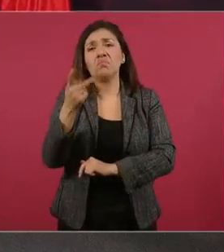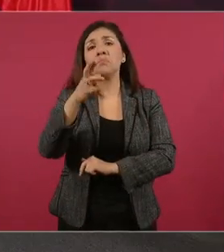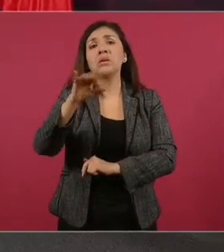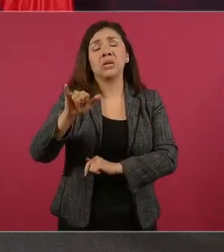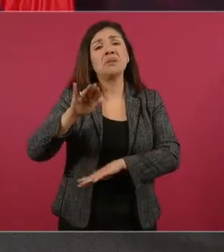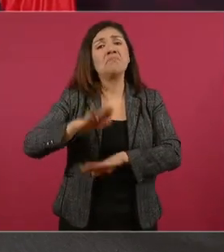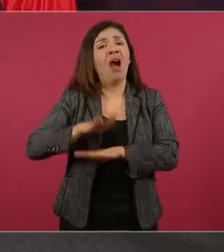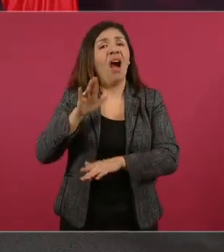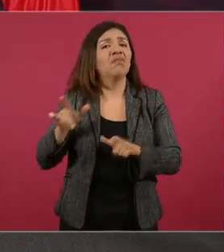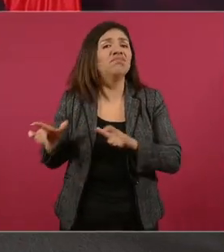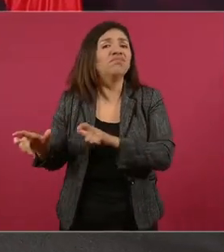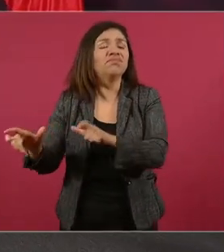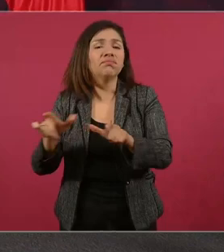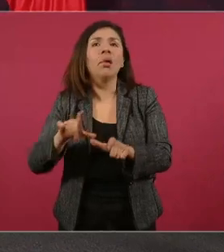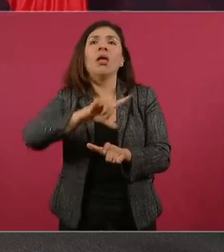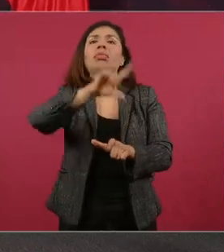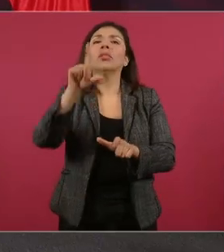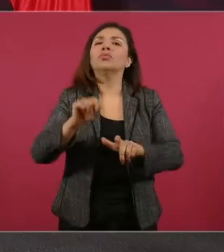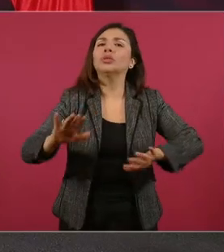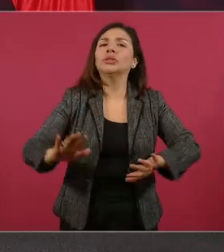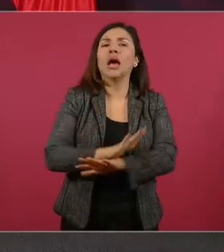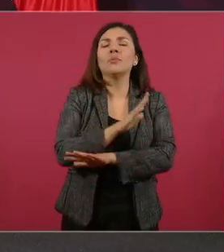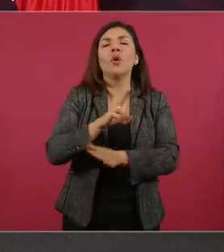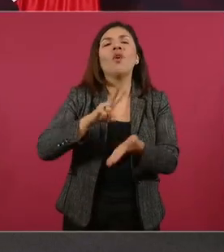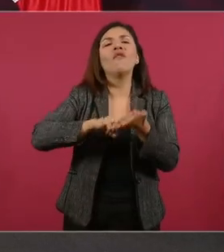Y luego el Verde.